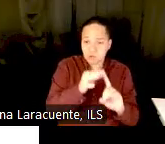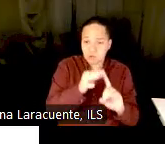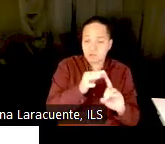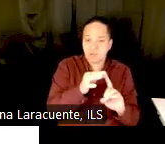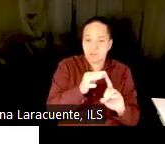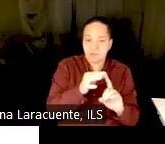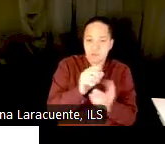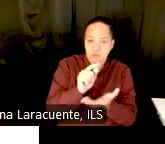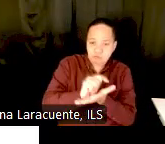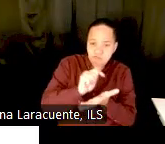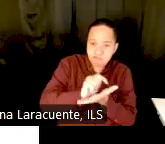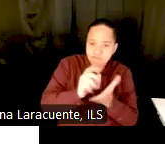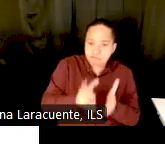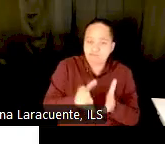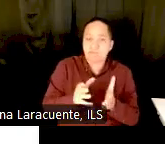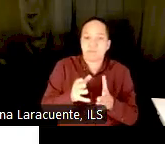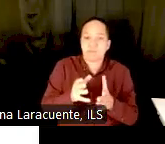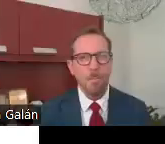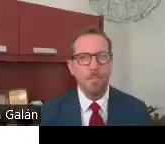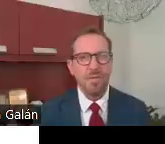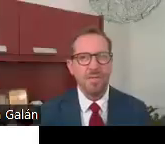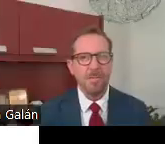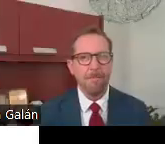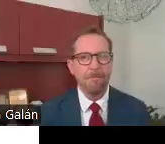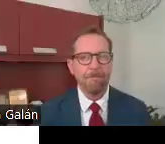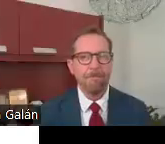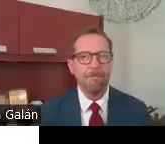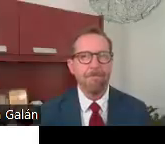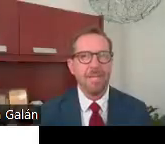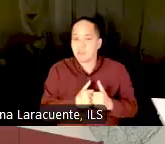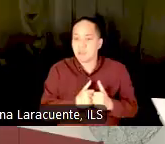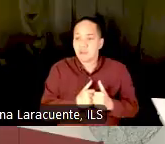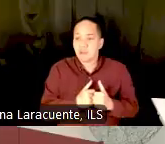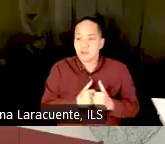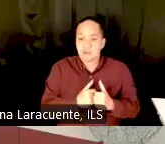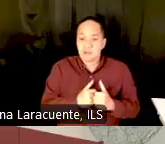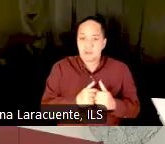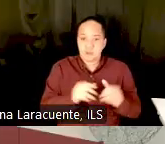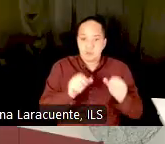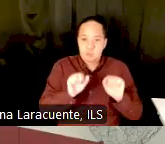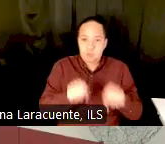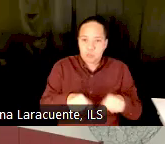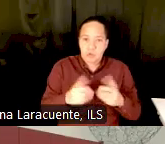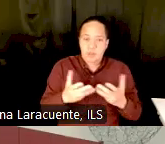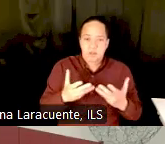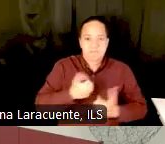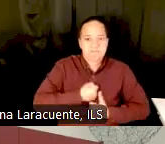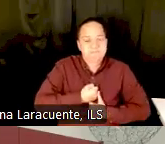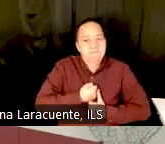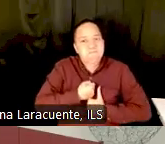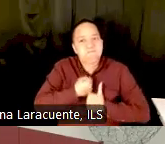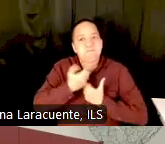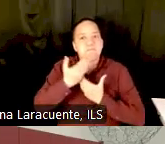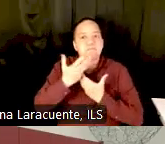los terapeutas y el personal en general puedan alivianar, ventilar